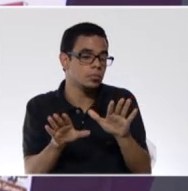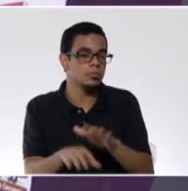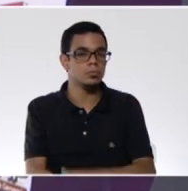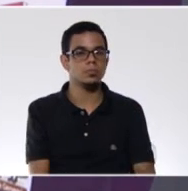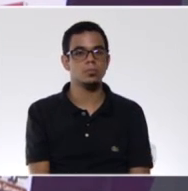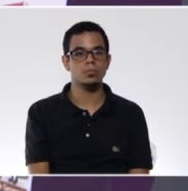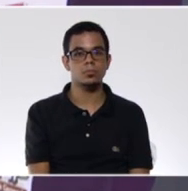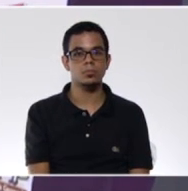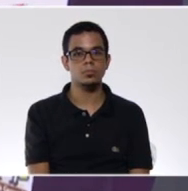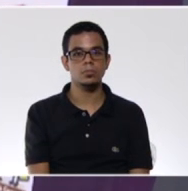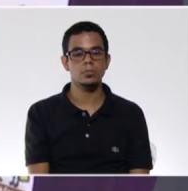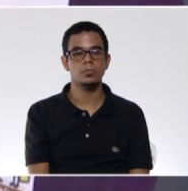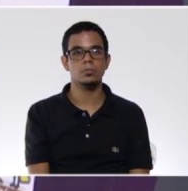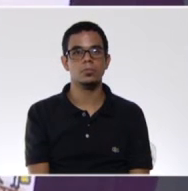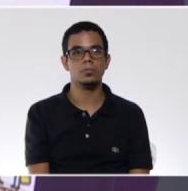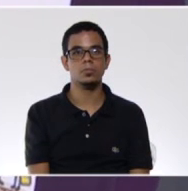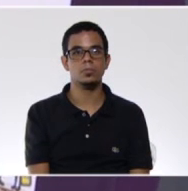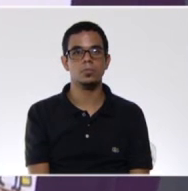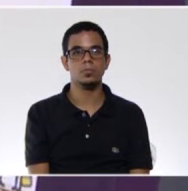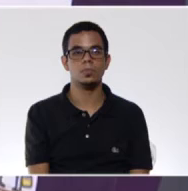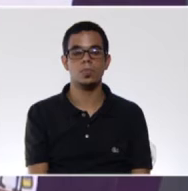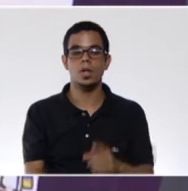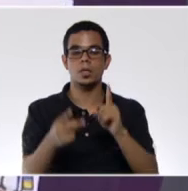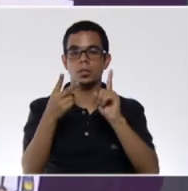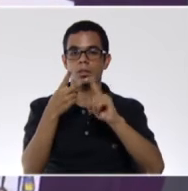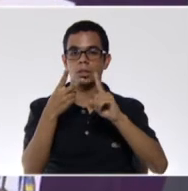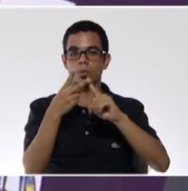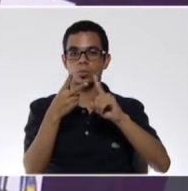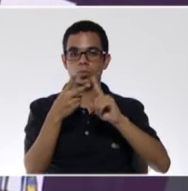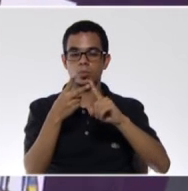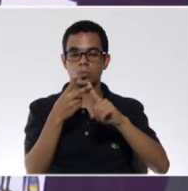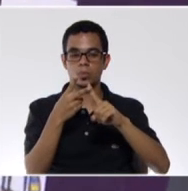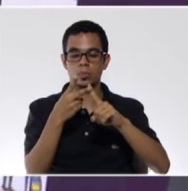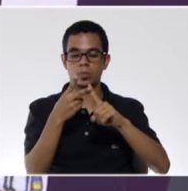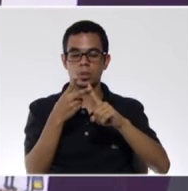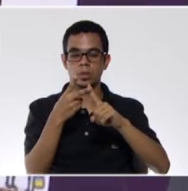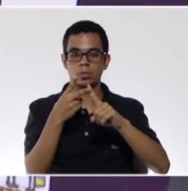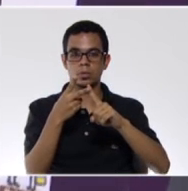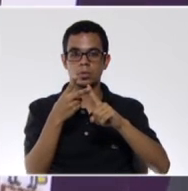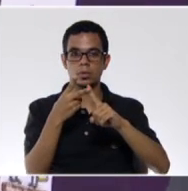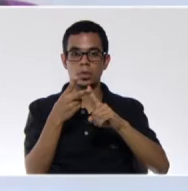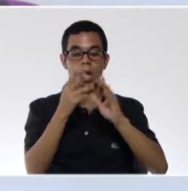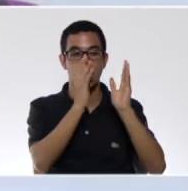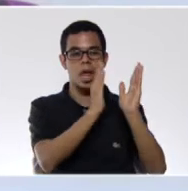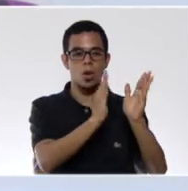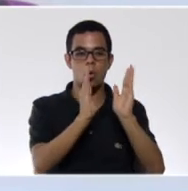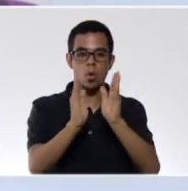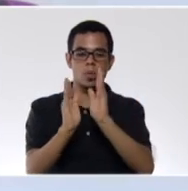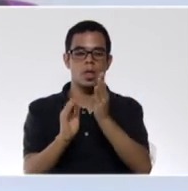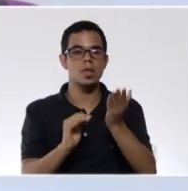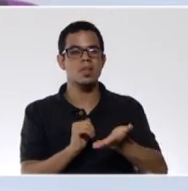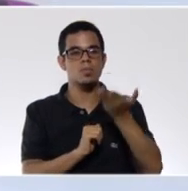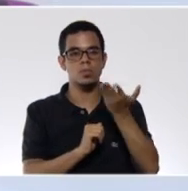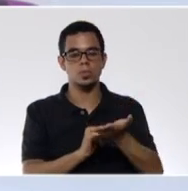condición. Y segunda condición, que el orden es